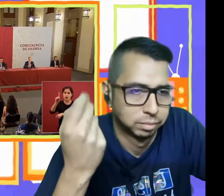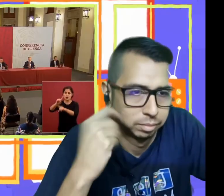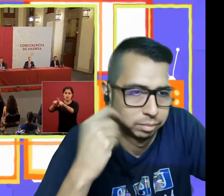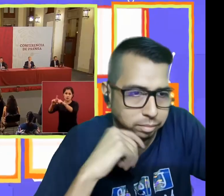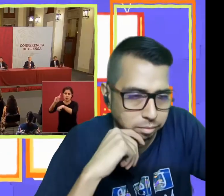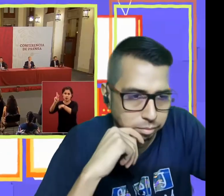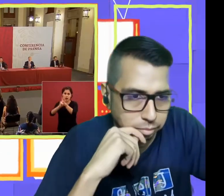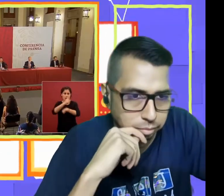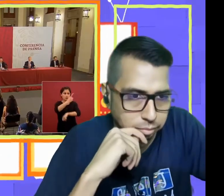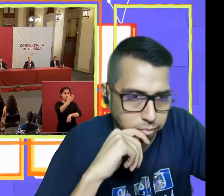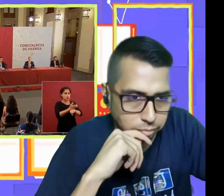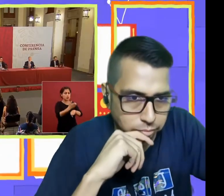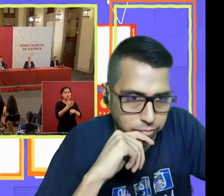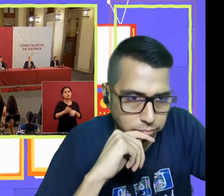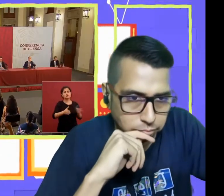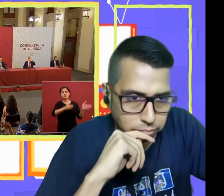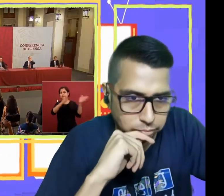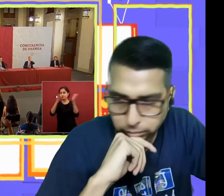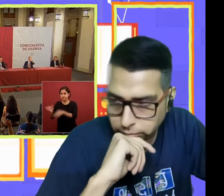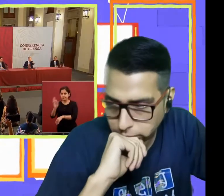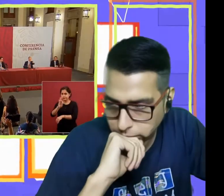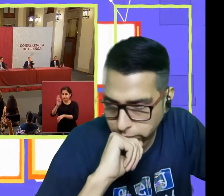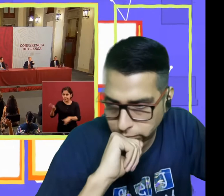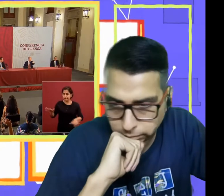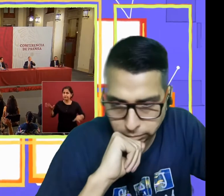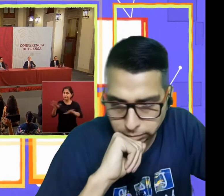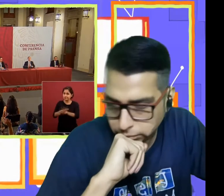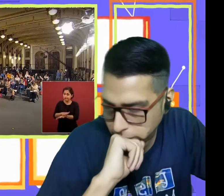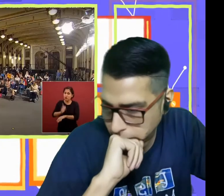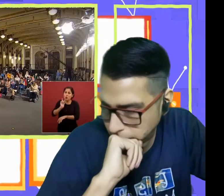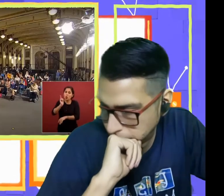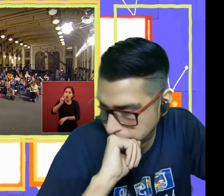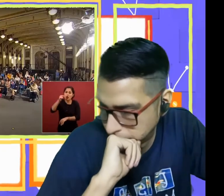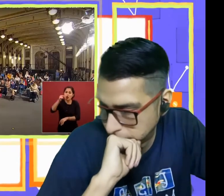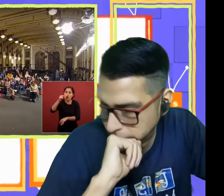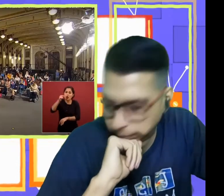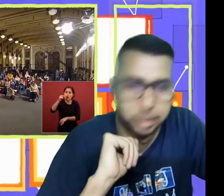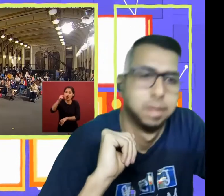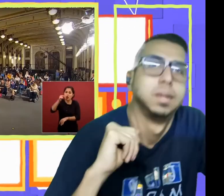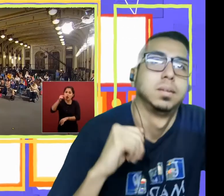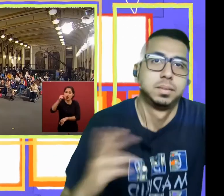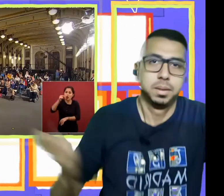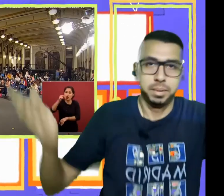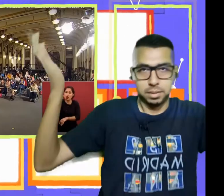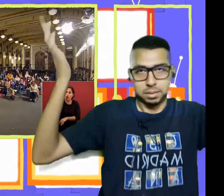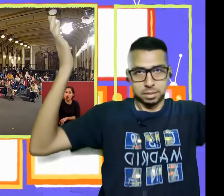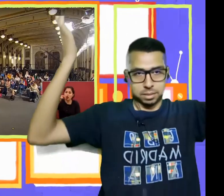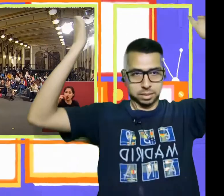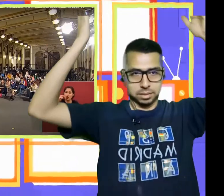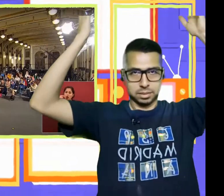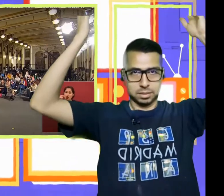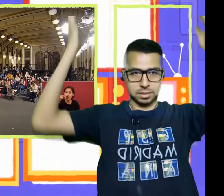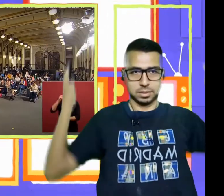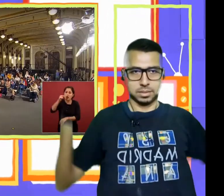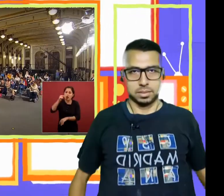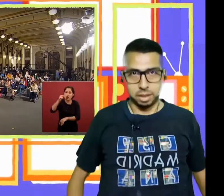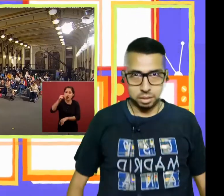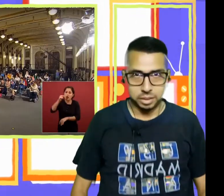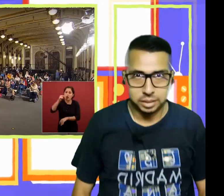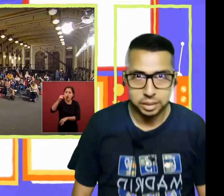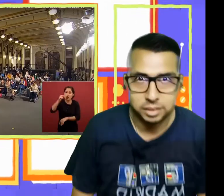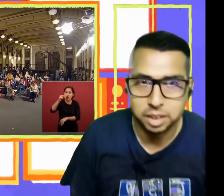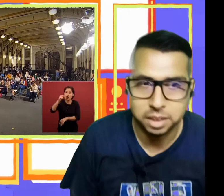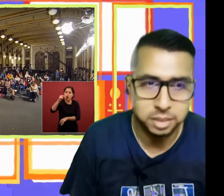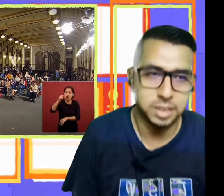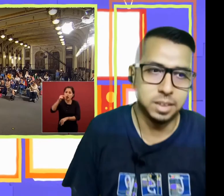¿no? Esa es la perspectiva. Por favor, usted, colega de amarillo. ¿Ya ve? Que no se